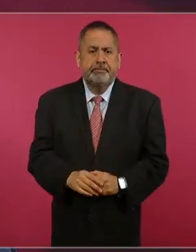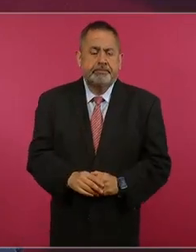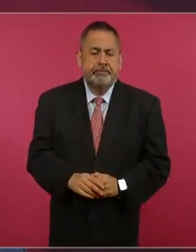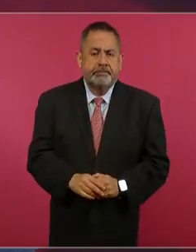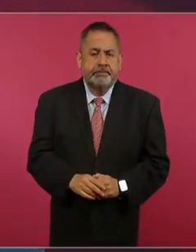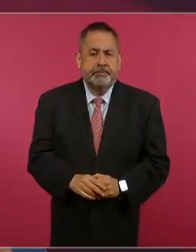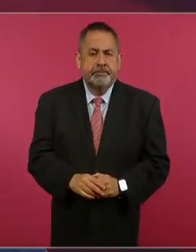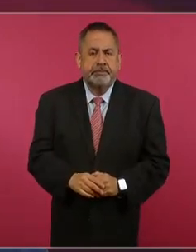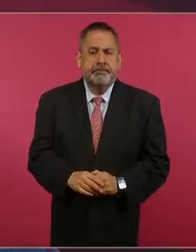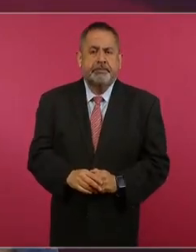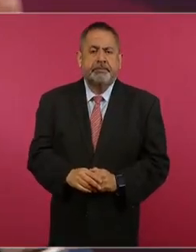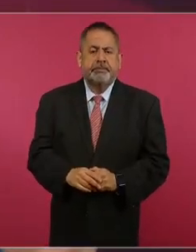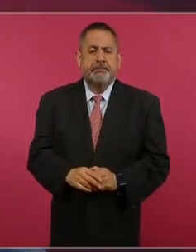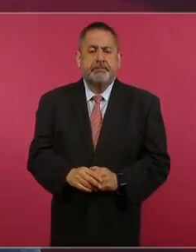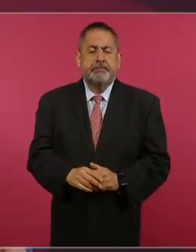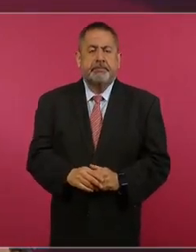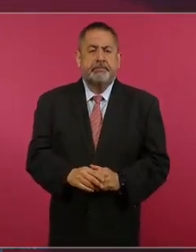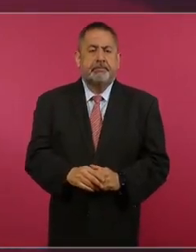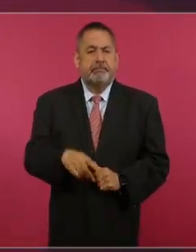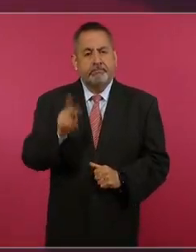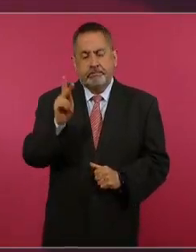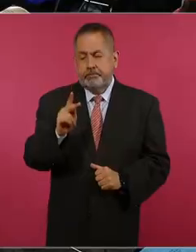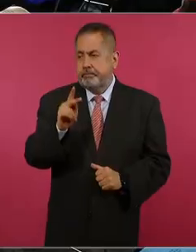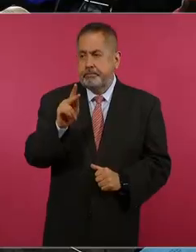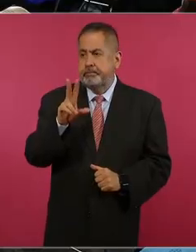pero que no haya